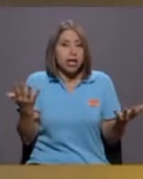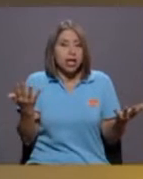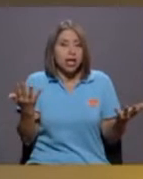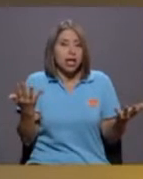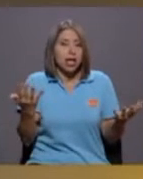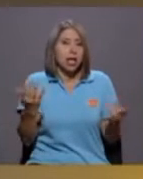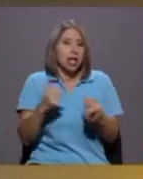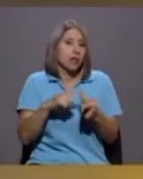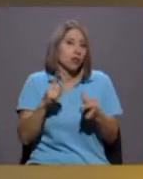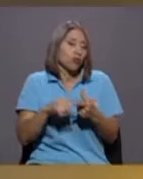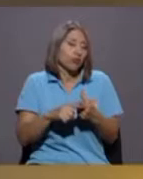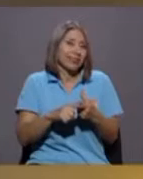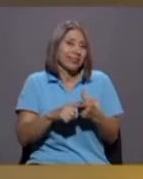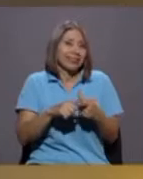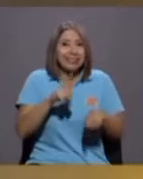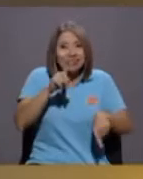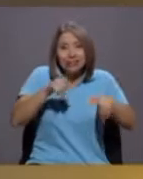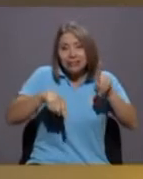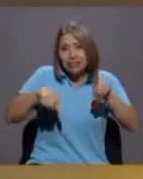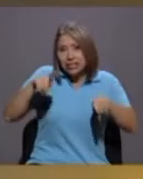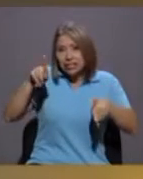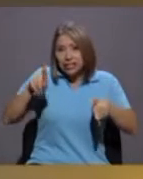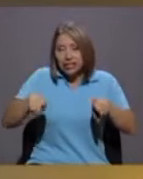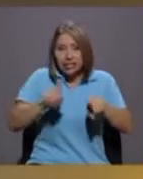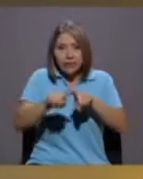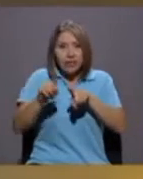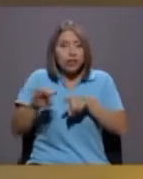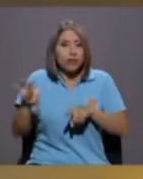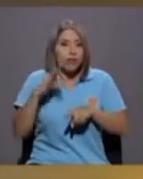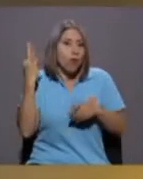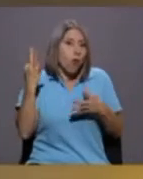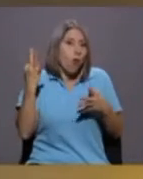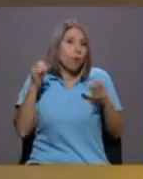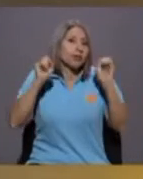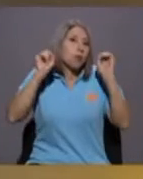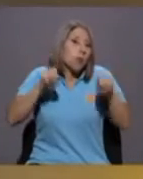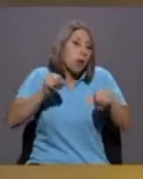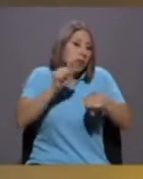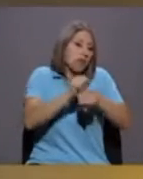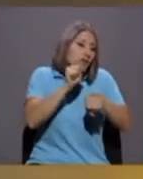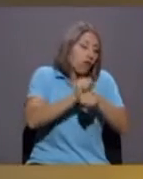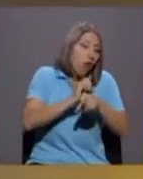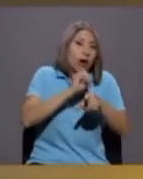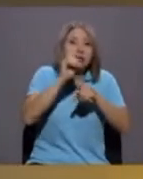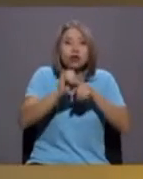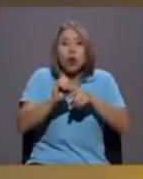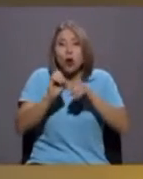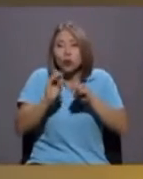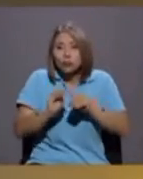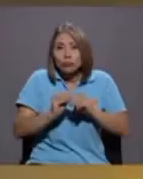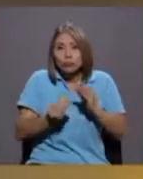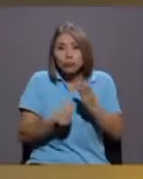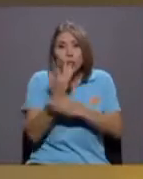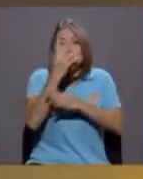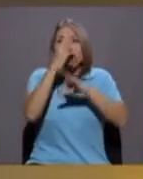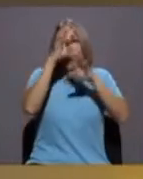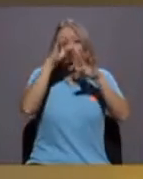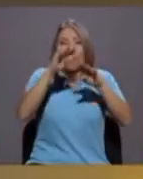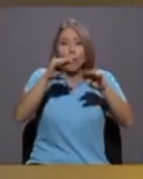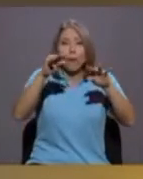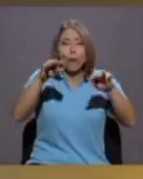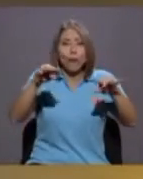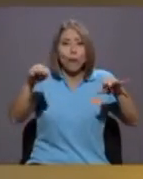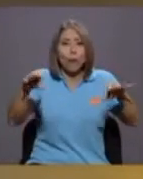de manera más pequeña, más ceniza o más rocas o ambos, las placas tectónicas